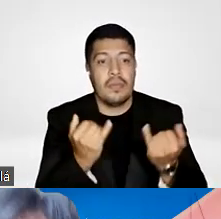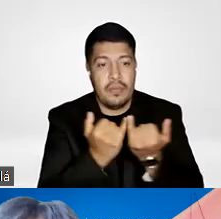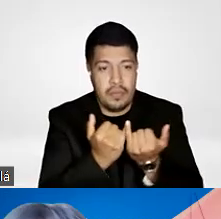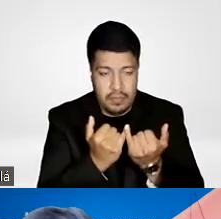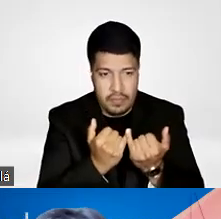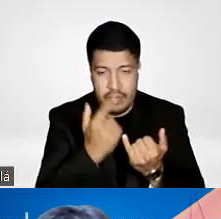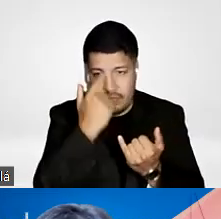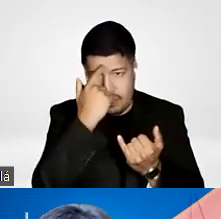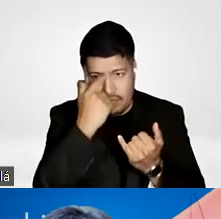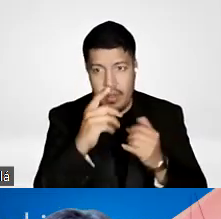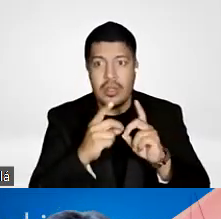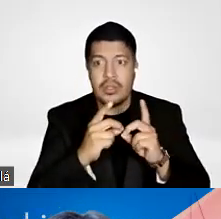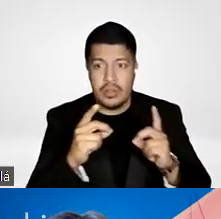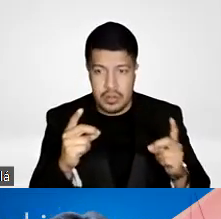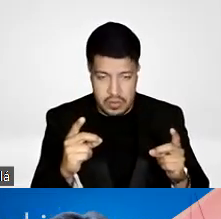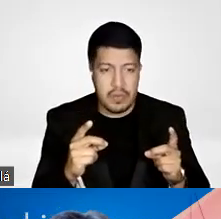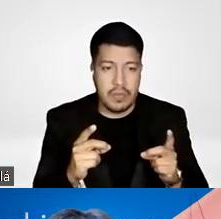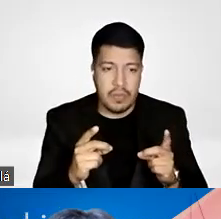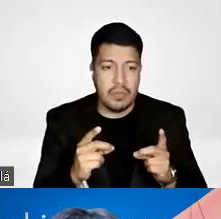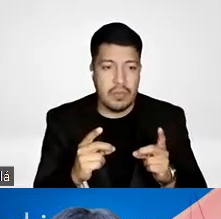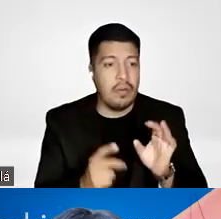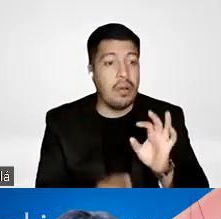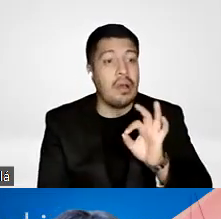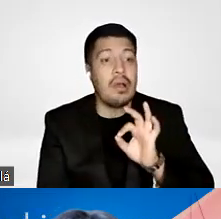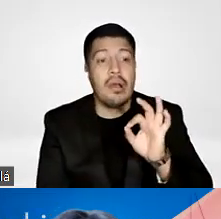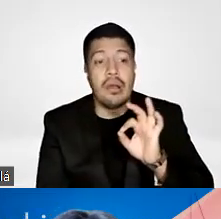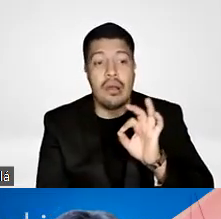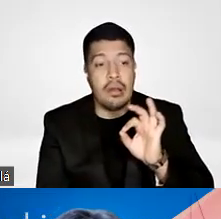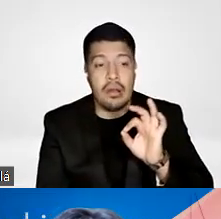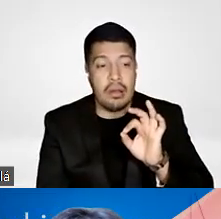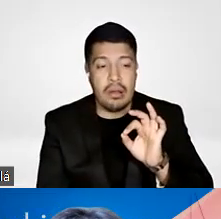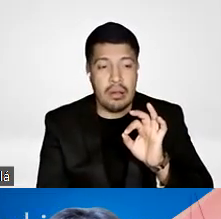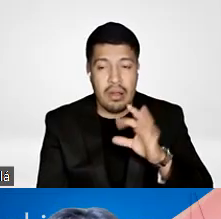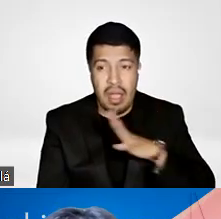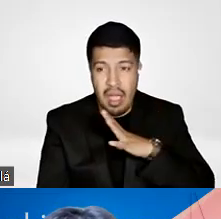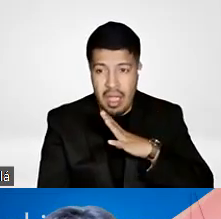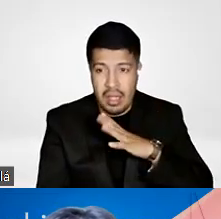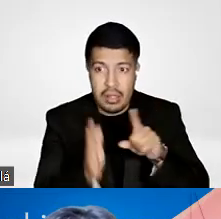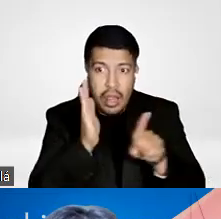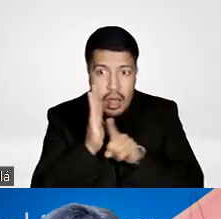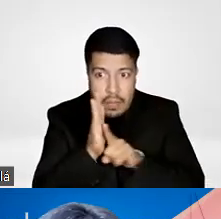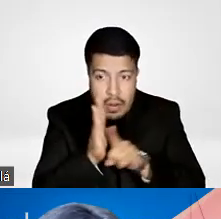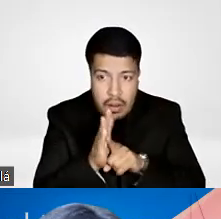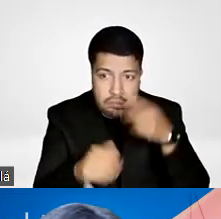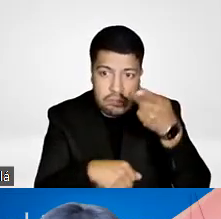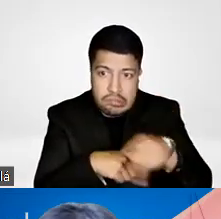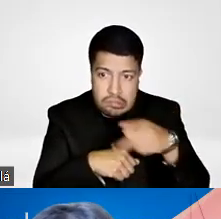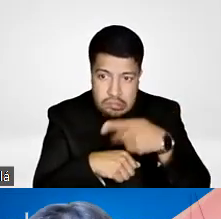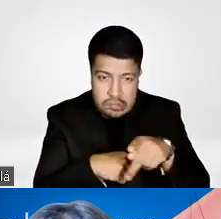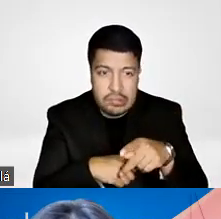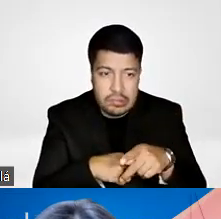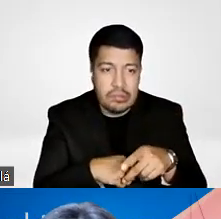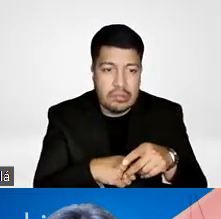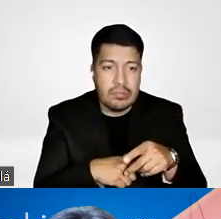Si presenta todos o más signos de alarma o factores de riesgo, pues debemos de seguir con